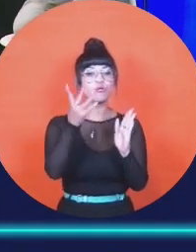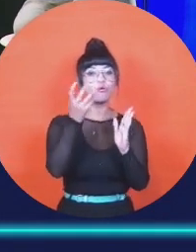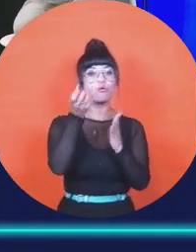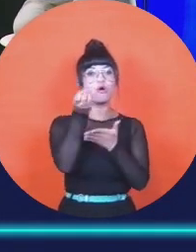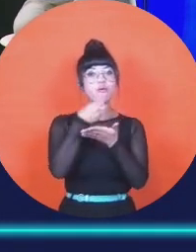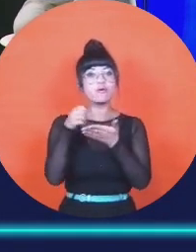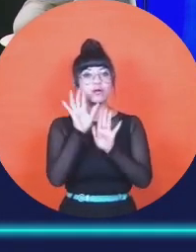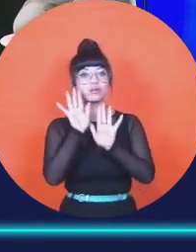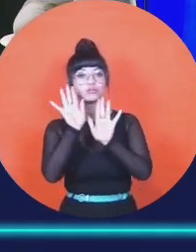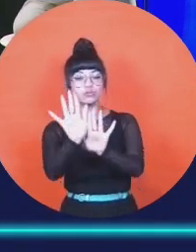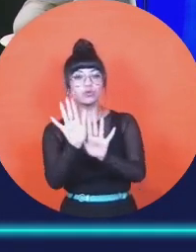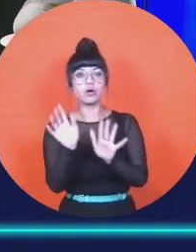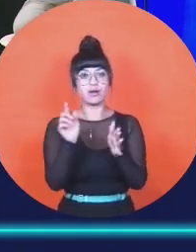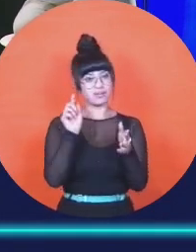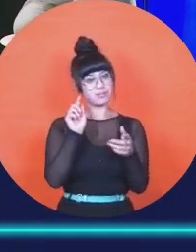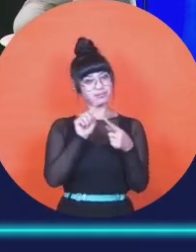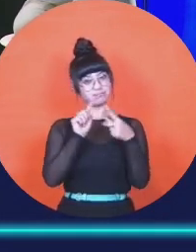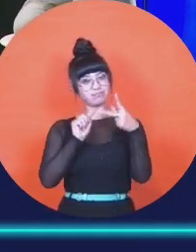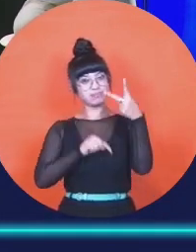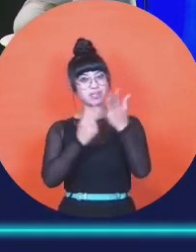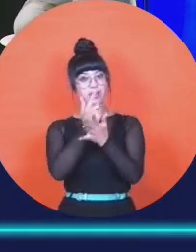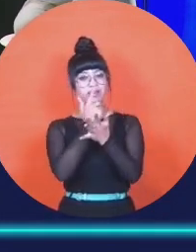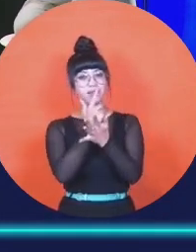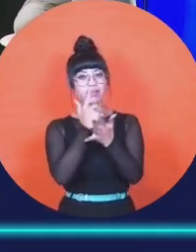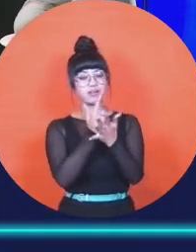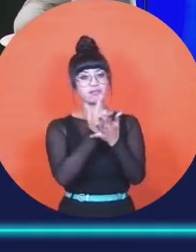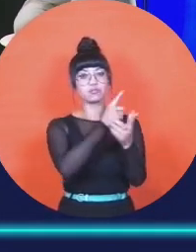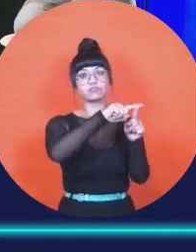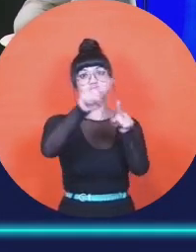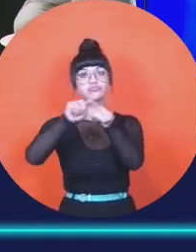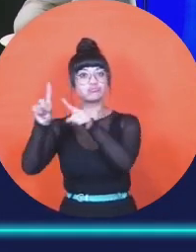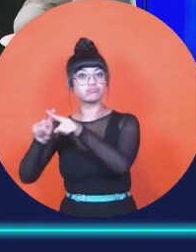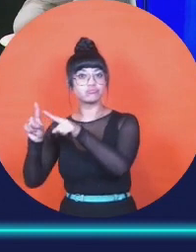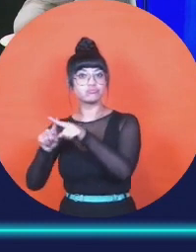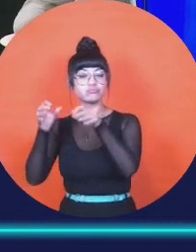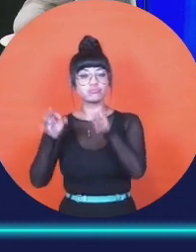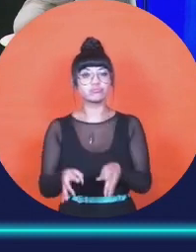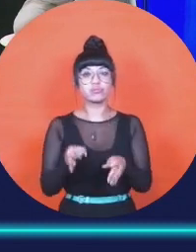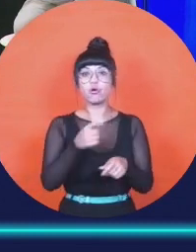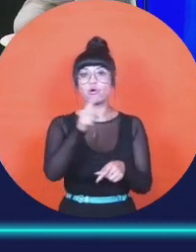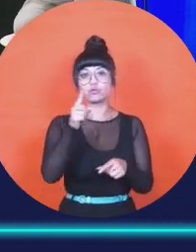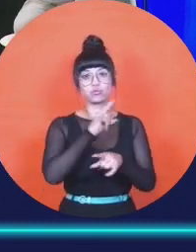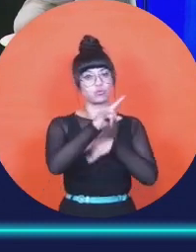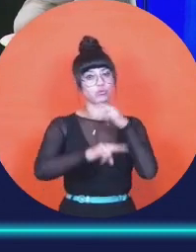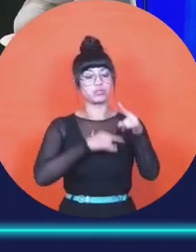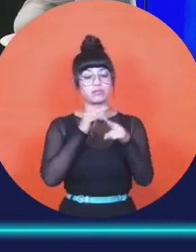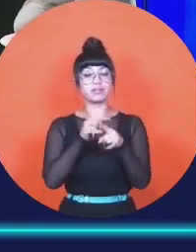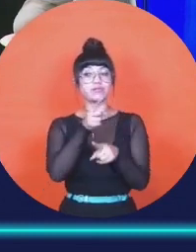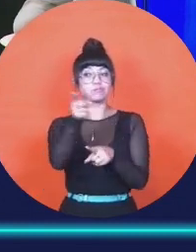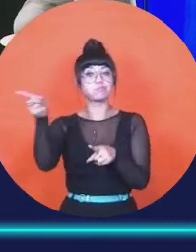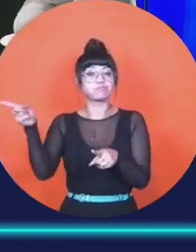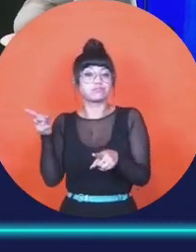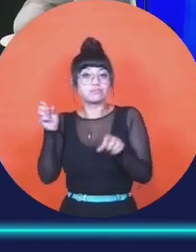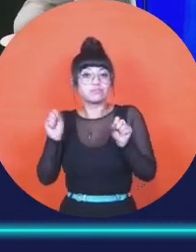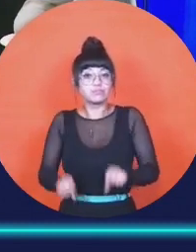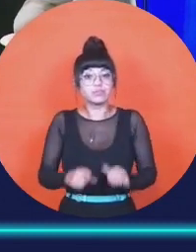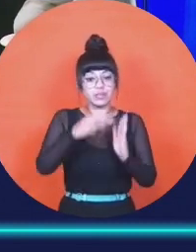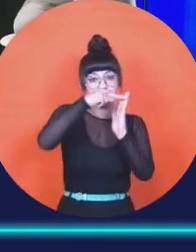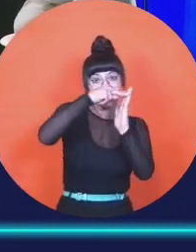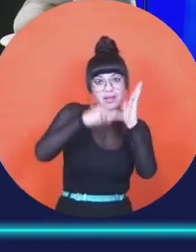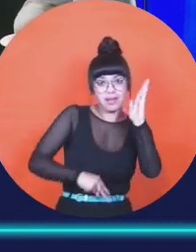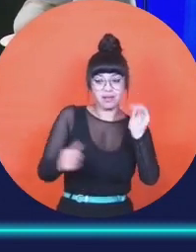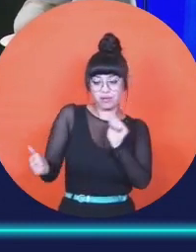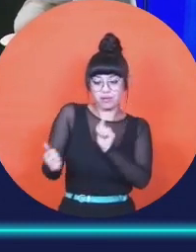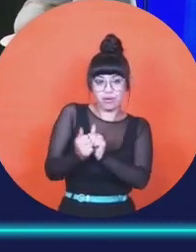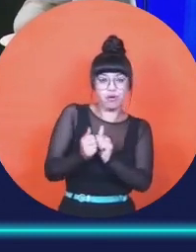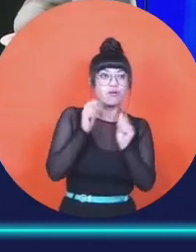otras posibilidades que le muestran a los niños que hay otras realidades y hay otros universos posibles. Así que si pueden leer juntos, ver